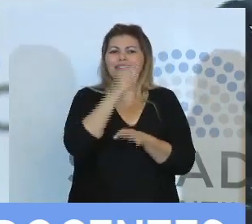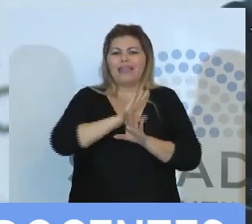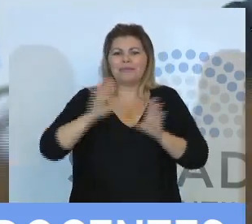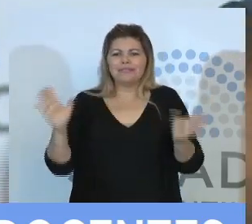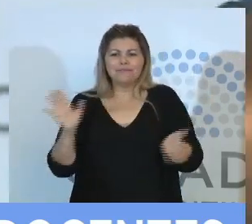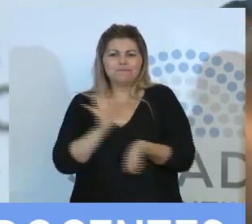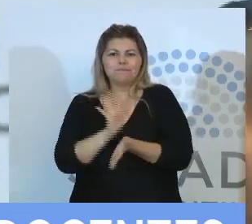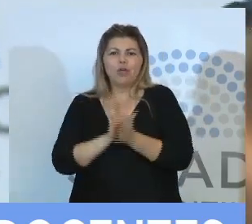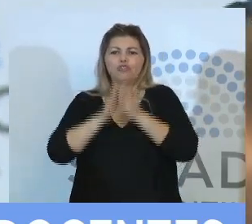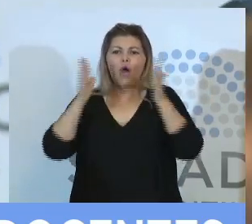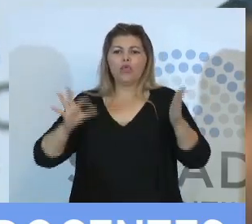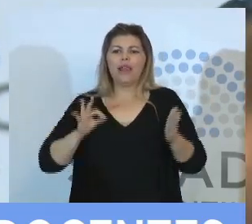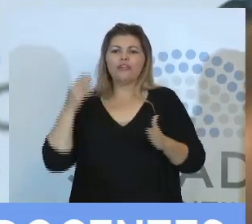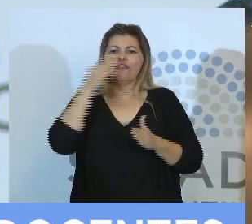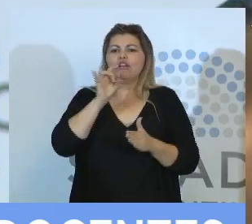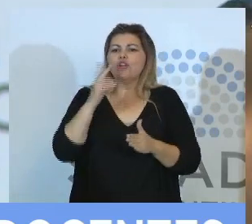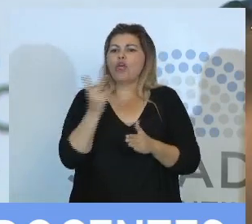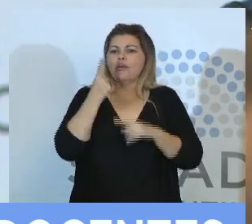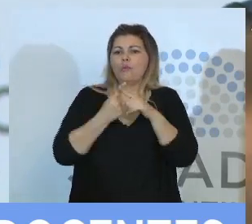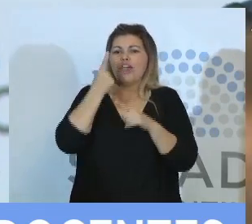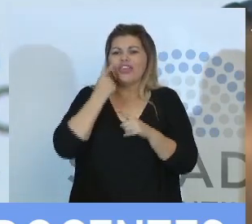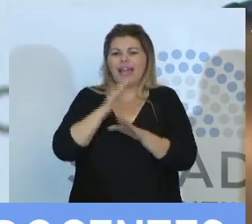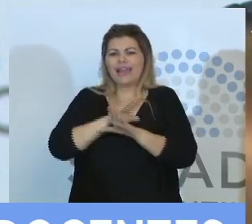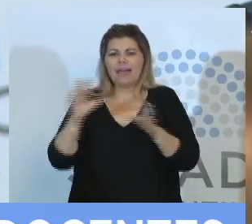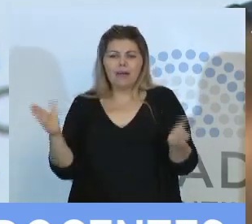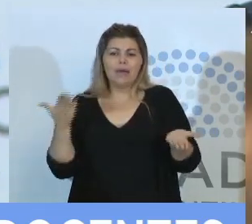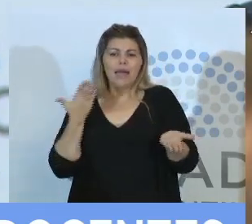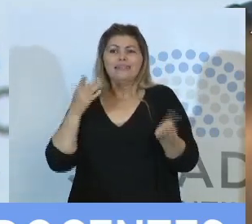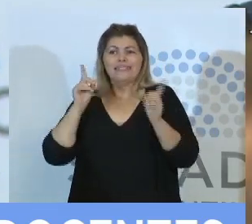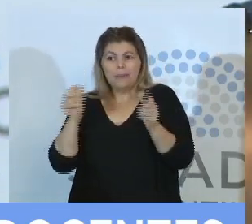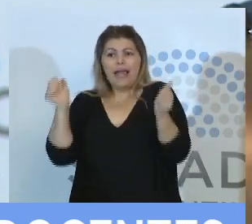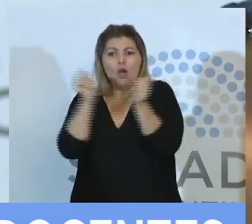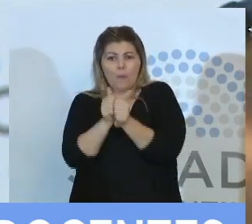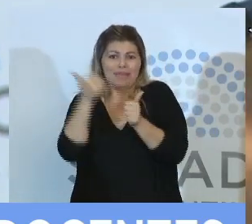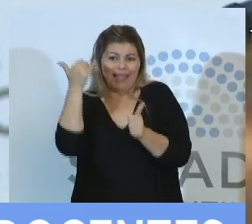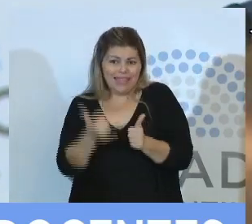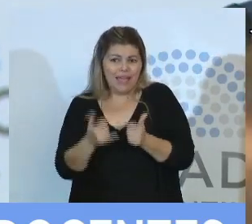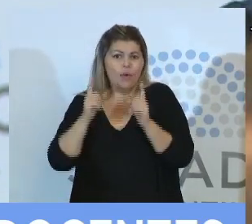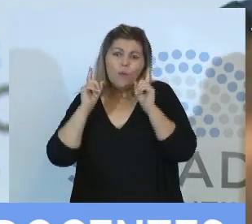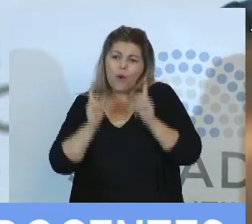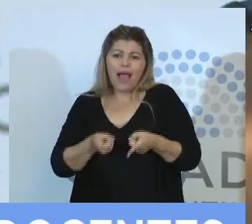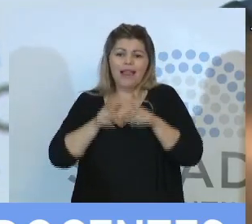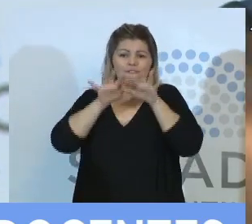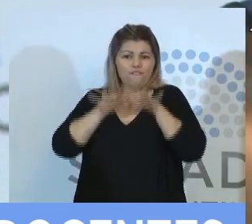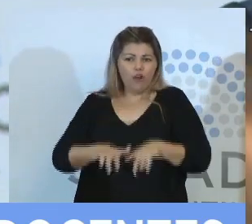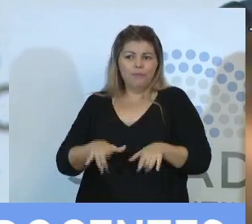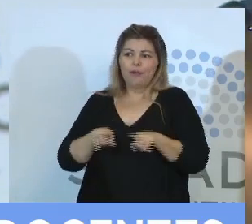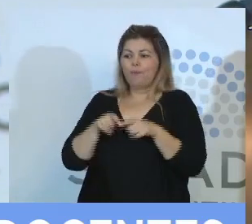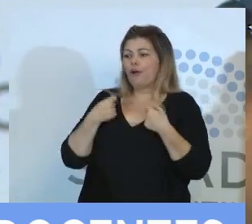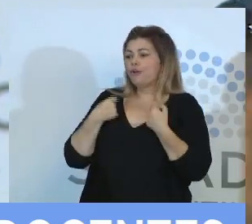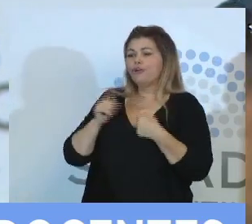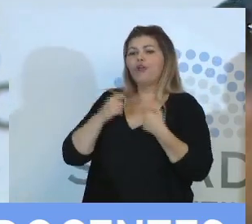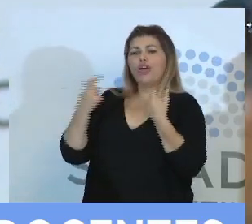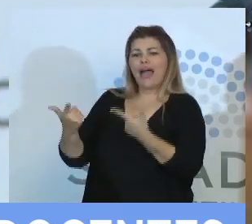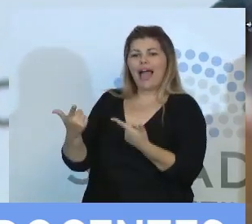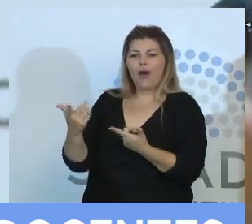durante todo el año, así que no era nada, con acompañante inclusive. Y bueno, ni siquiera tuvo la oportunidad de él de demostrarse